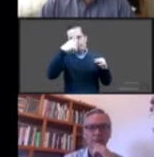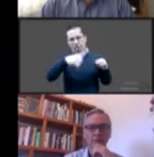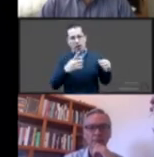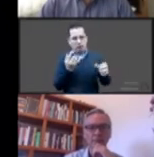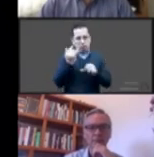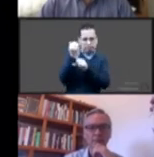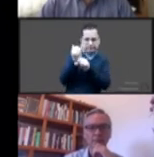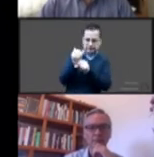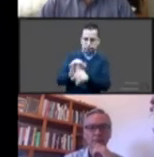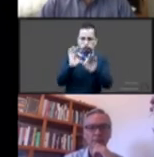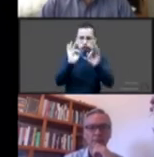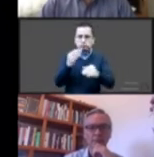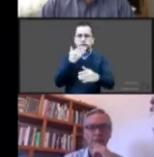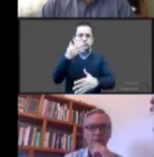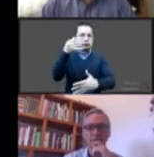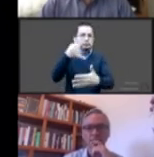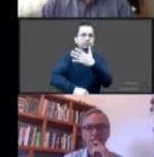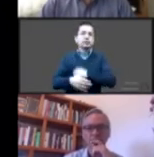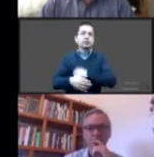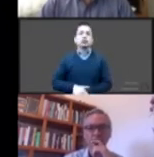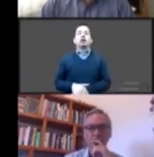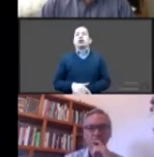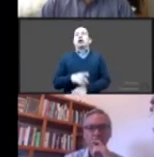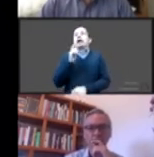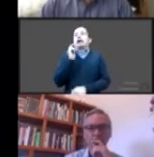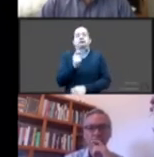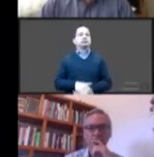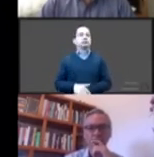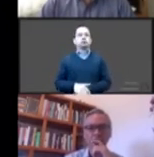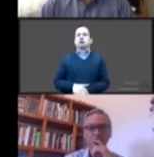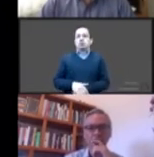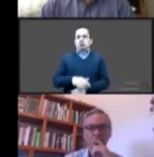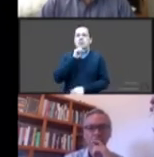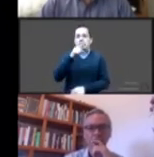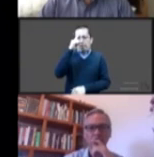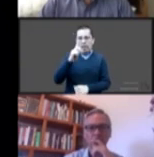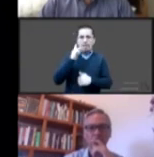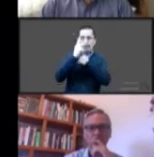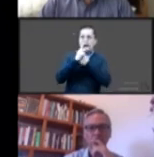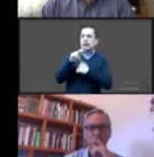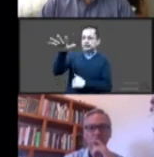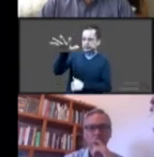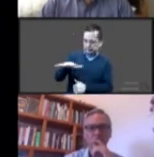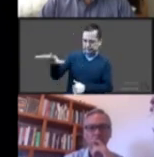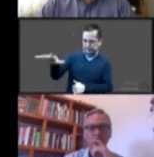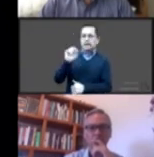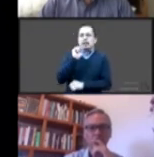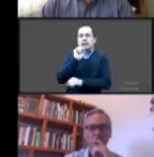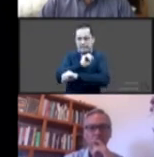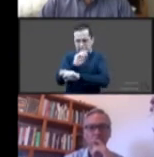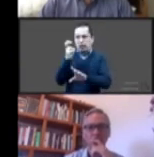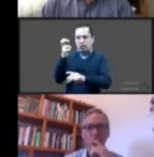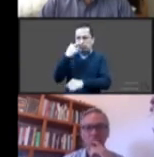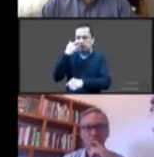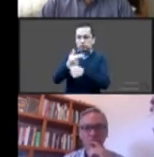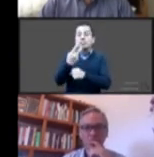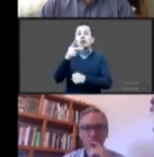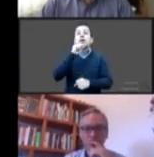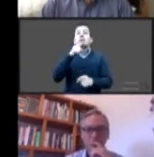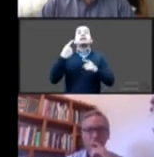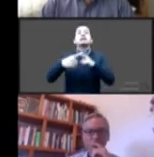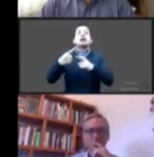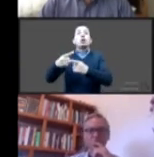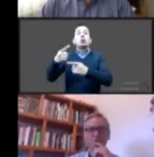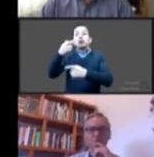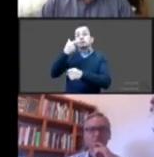hablando del país, estamos hablando de todo el sector justicia que se involucra en la investigación, las agencias de ley, en el caso